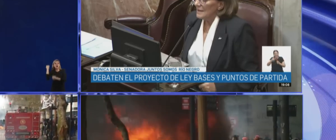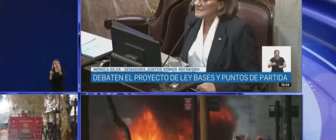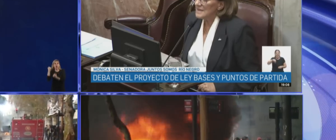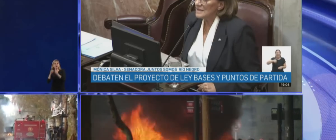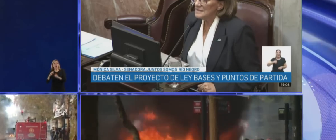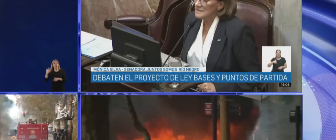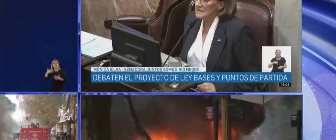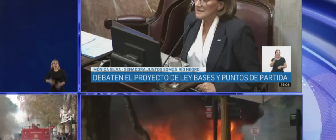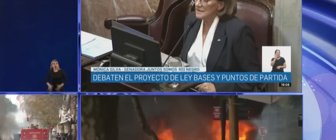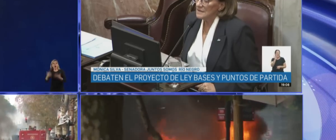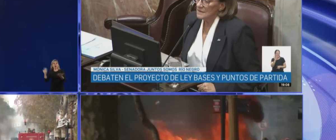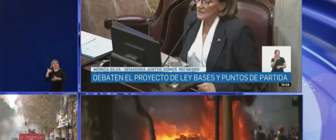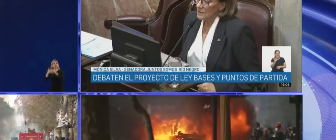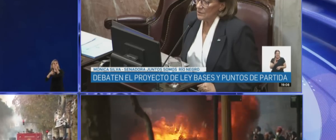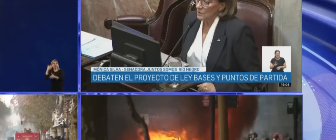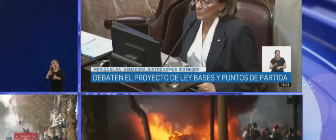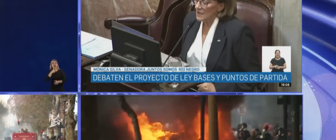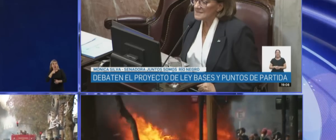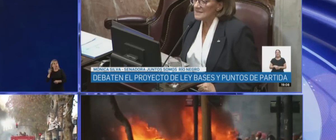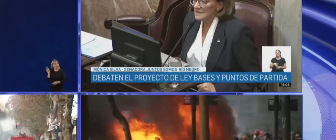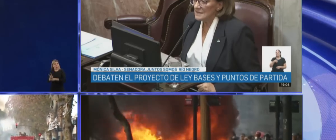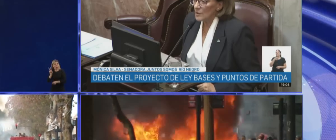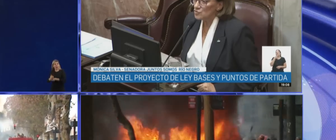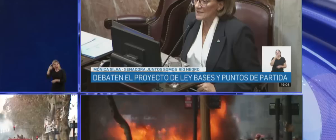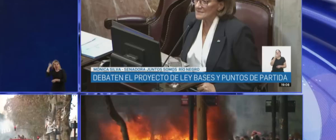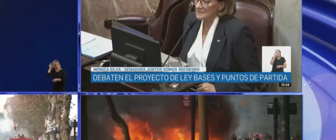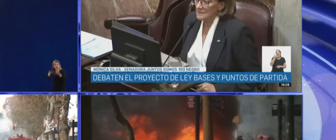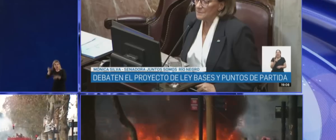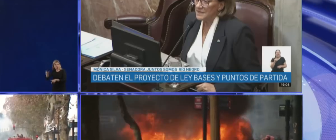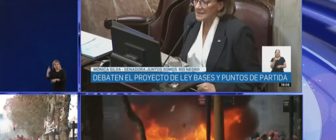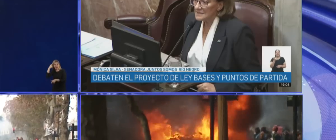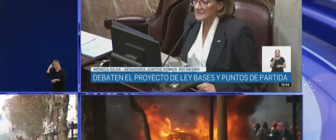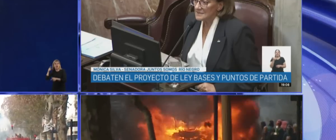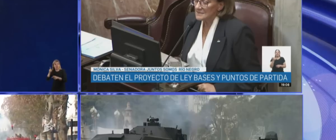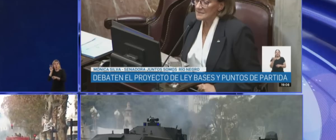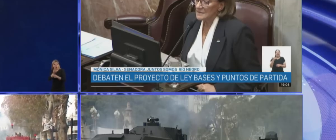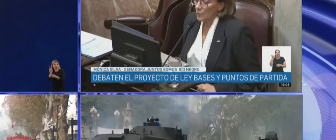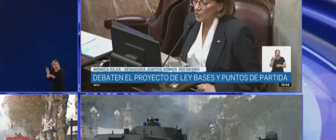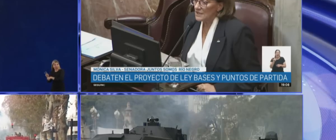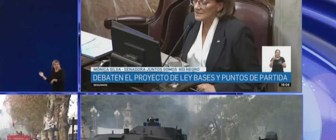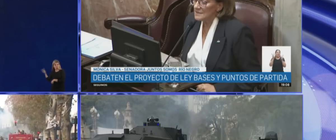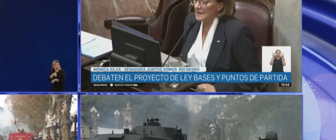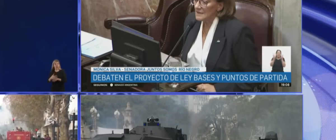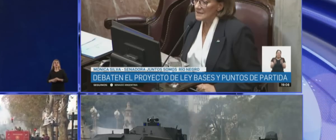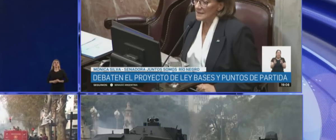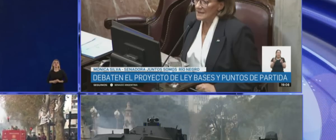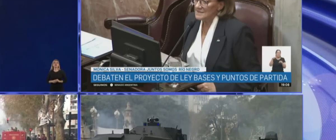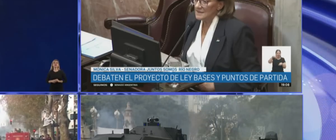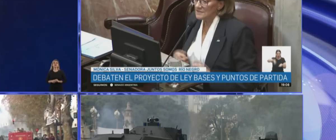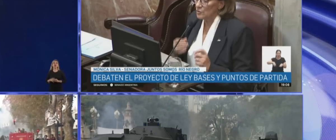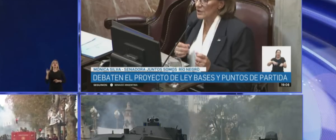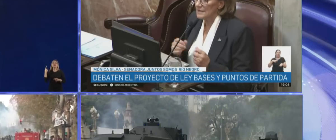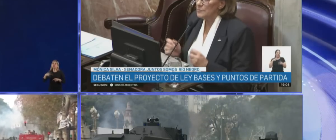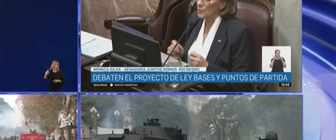Y queremos ser un refugio para quienes defienden y viven estas ideas a lo largo y a lo ancho del planeta. Siempre hubo una puja entre